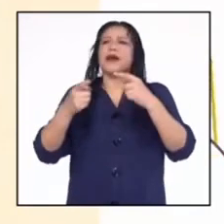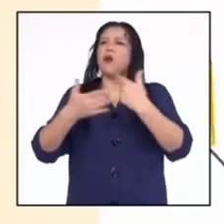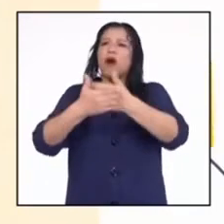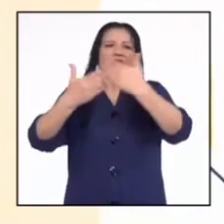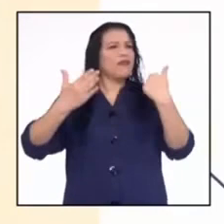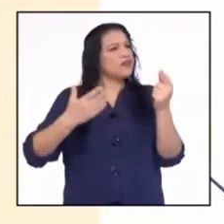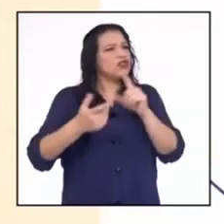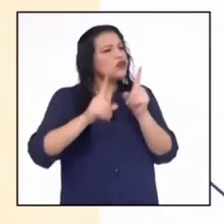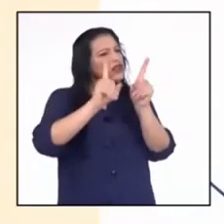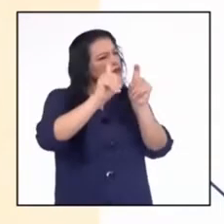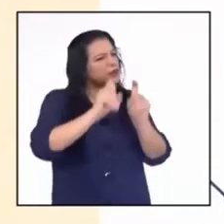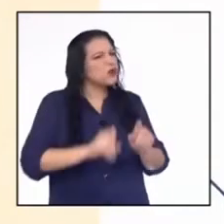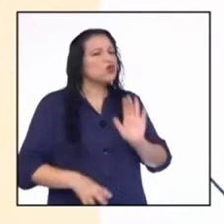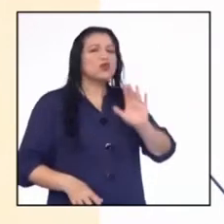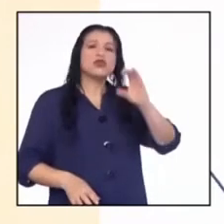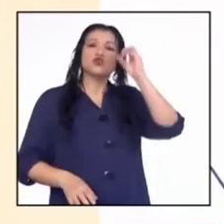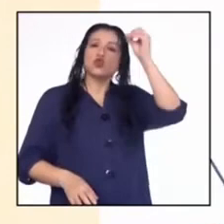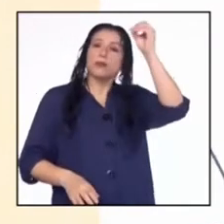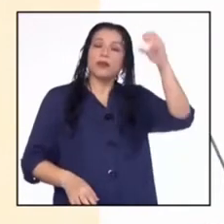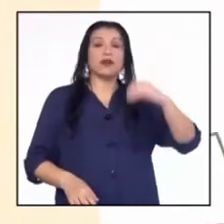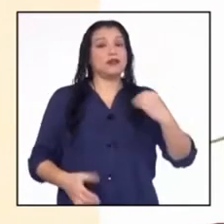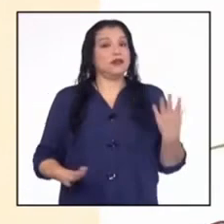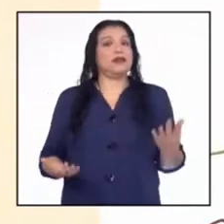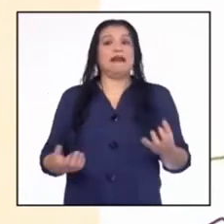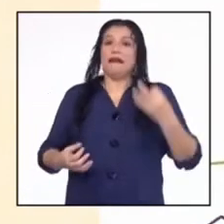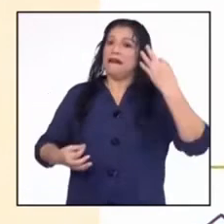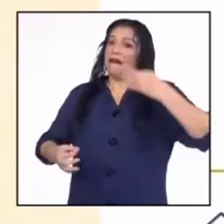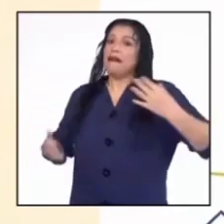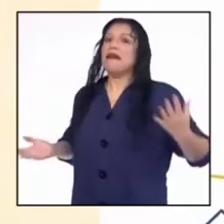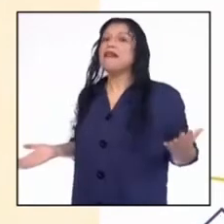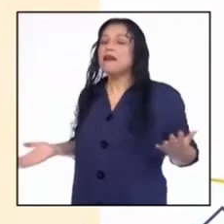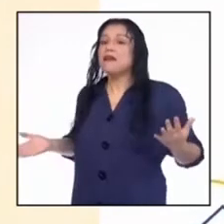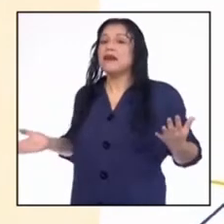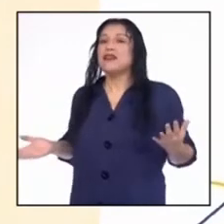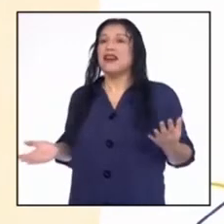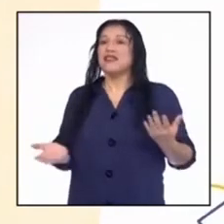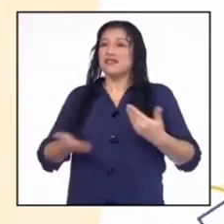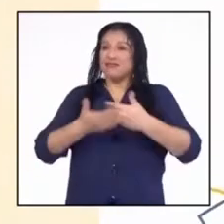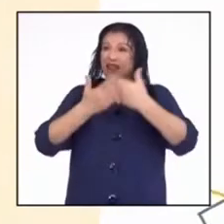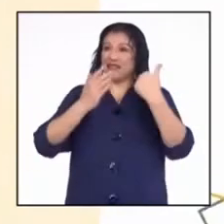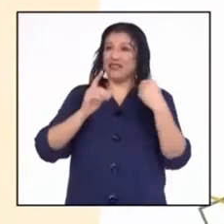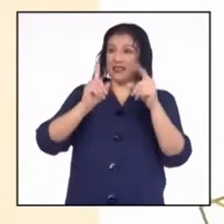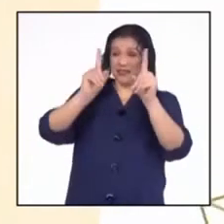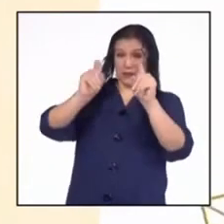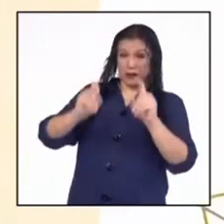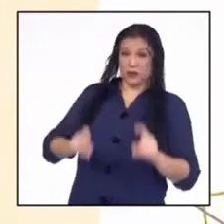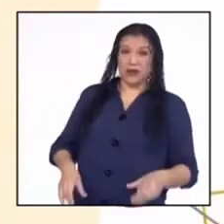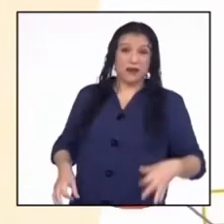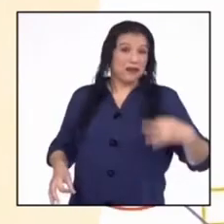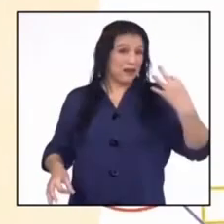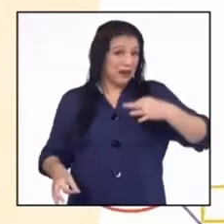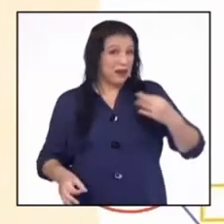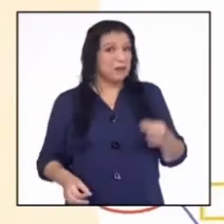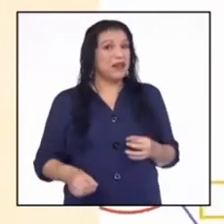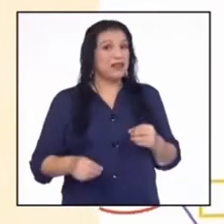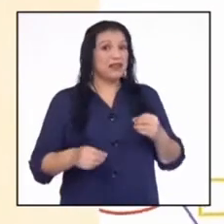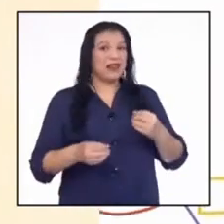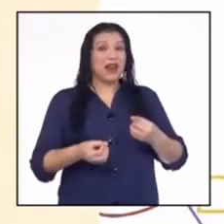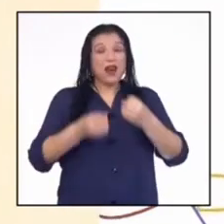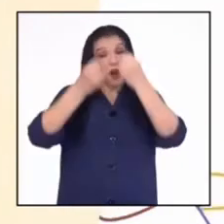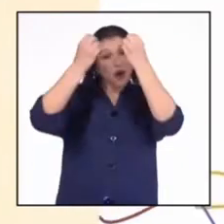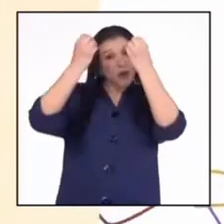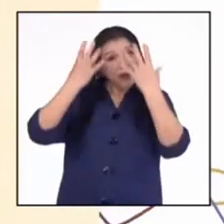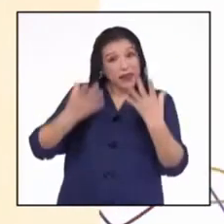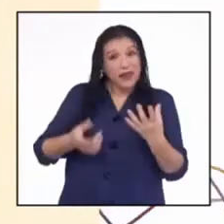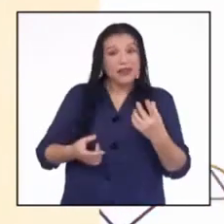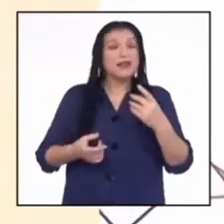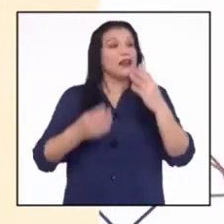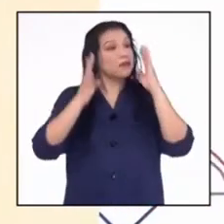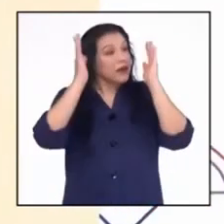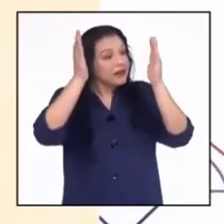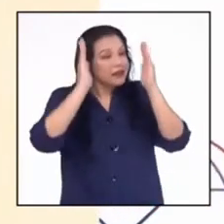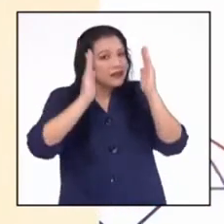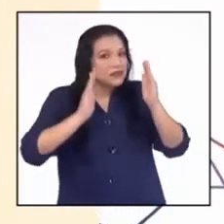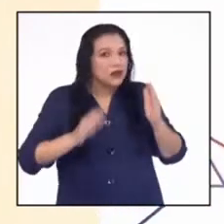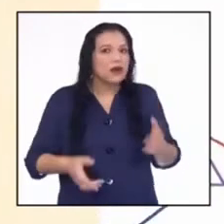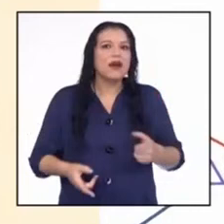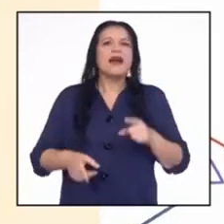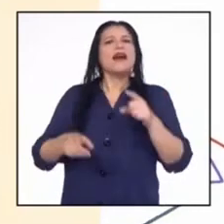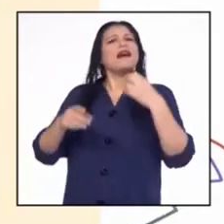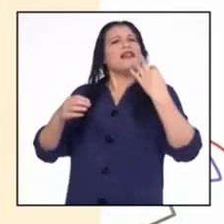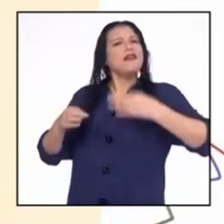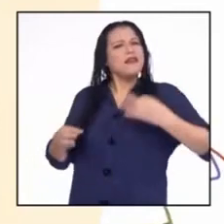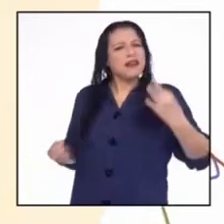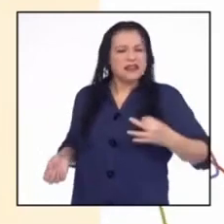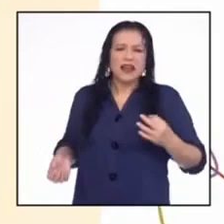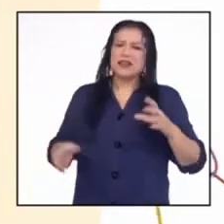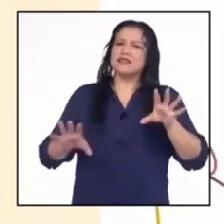preguntan lo que opinan. Y a la franca, ¿realmente les han preguntado? ¿Realmente les hacen caso? ¿Realmente hacen la chamba